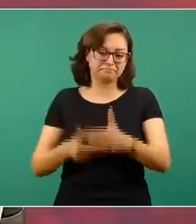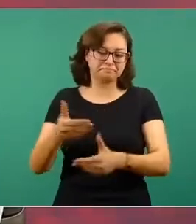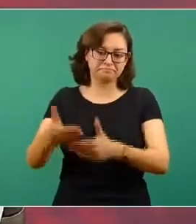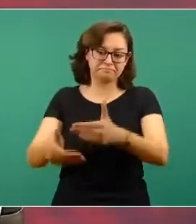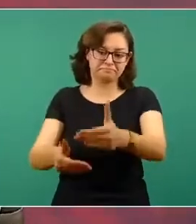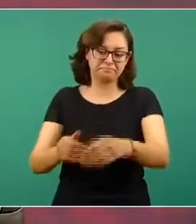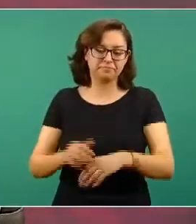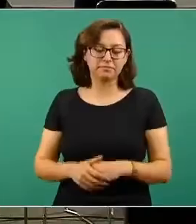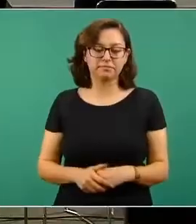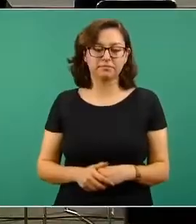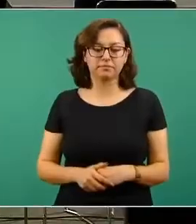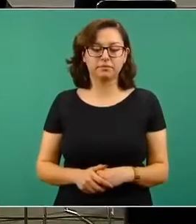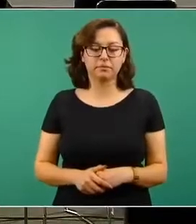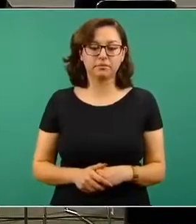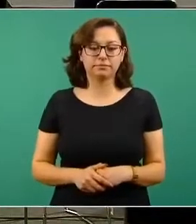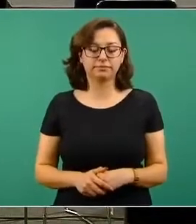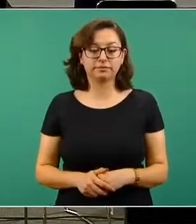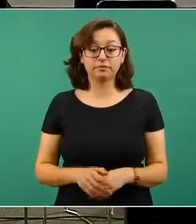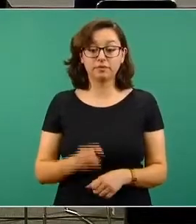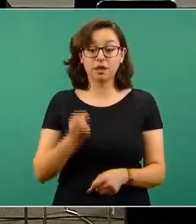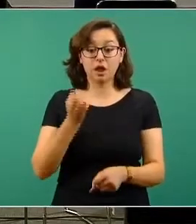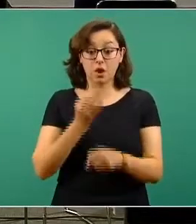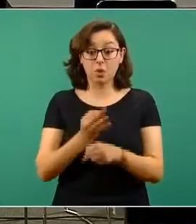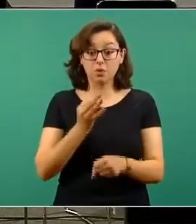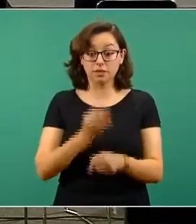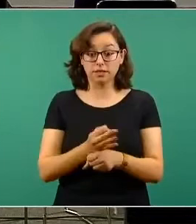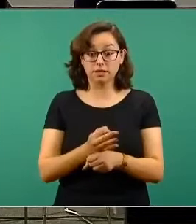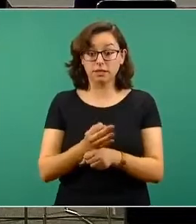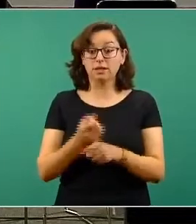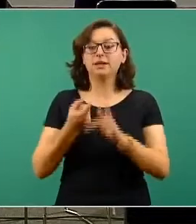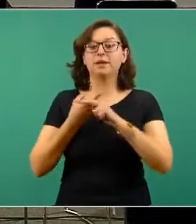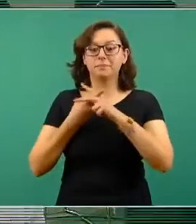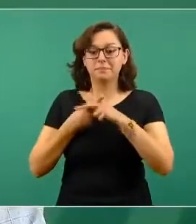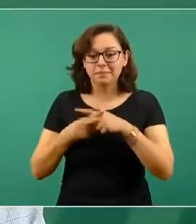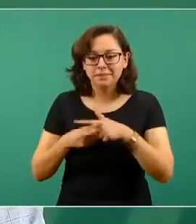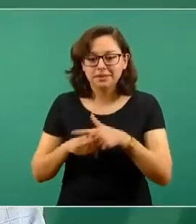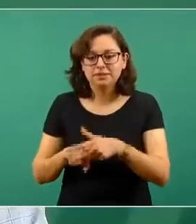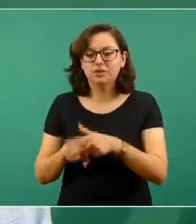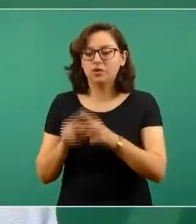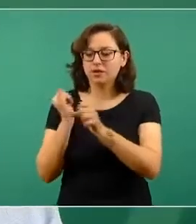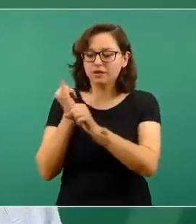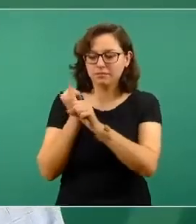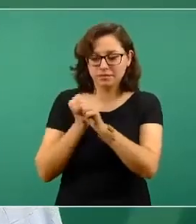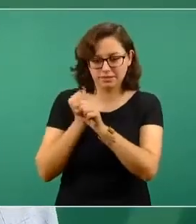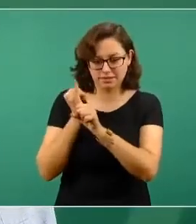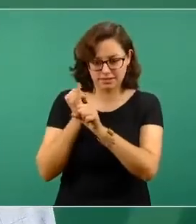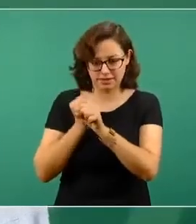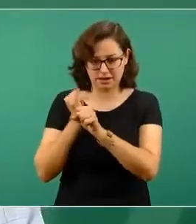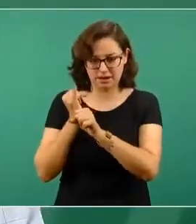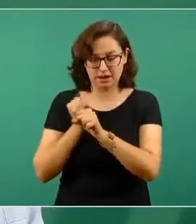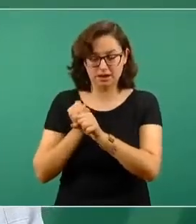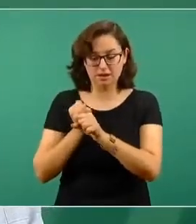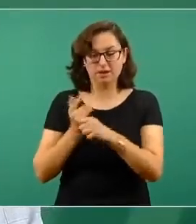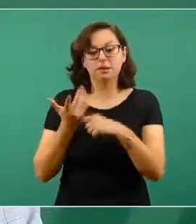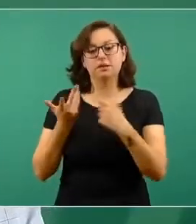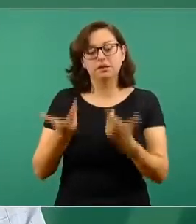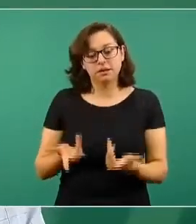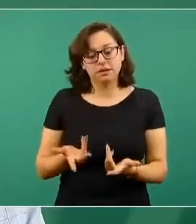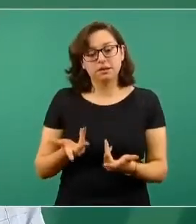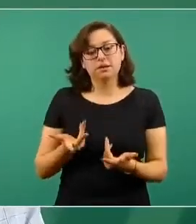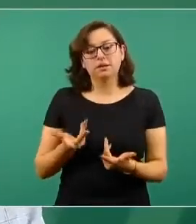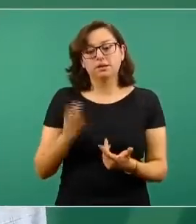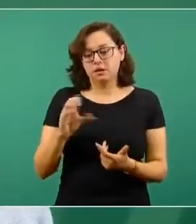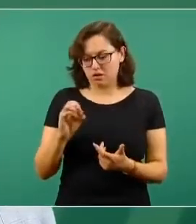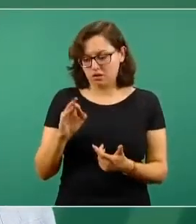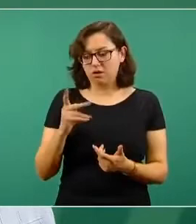obviamente denunciar. En este momento la investigación se está realizando. Obviamente está participando activamente